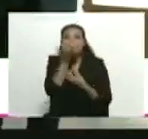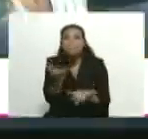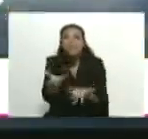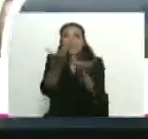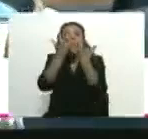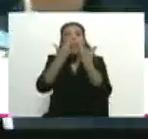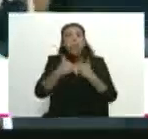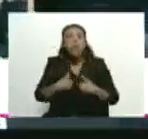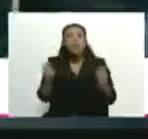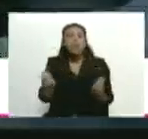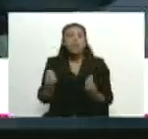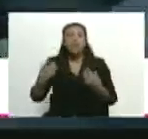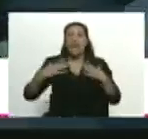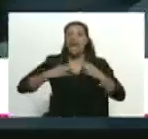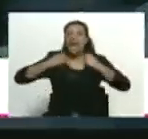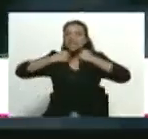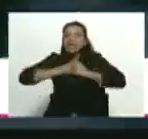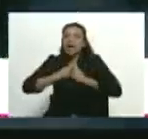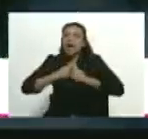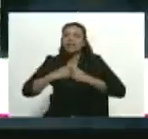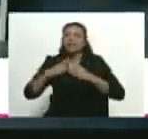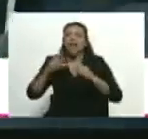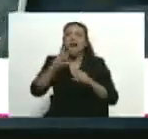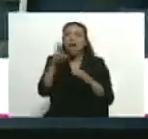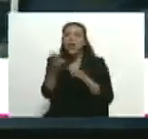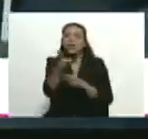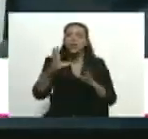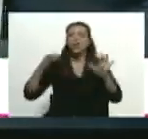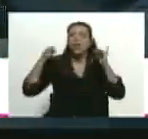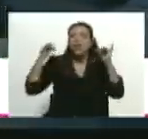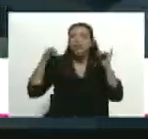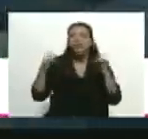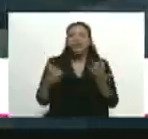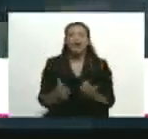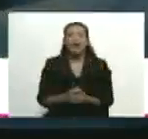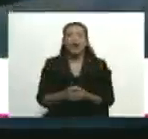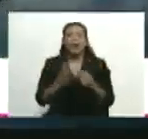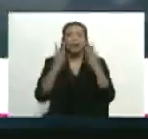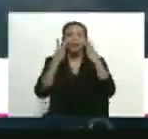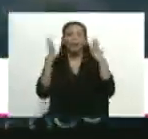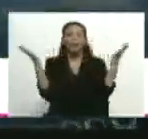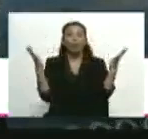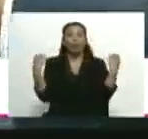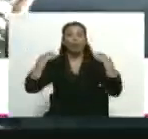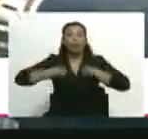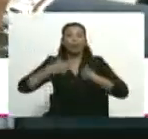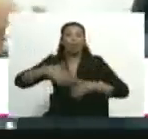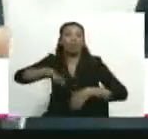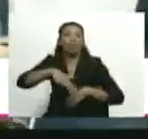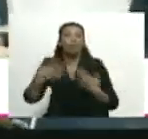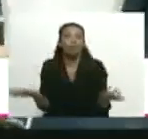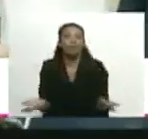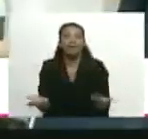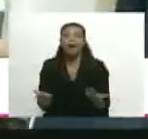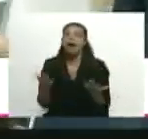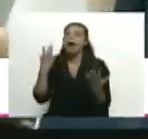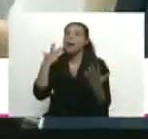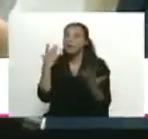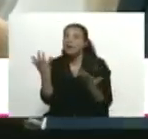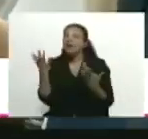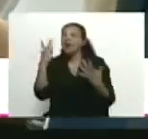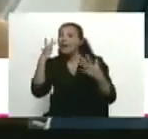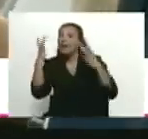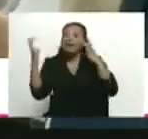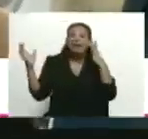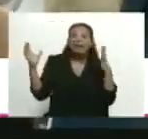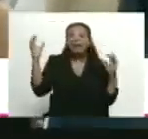esto? Esa es la chaqueta de la Ruta Light con un termo y la gorra. ¿Verdad? ¿Y dónde sacaron ustedes esto? Ahí, ¿verdad? Con Omar. Estábamos hablando